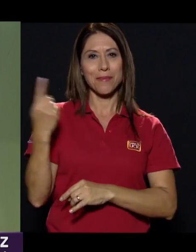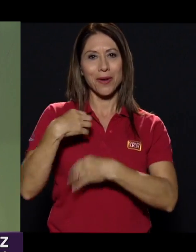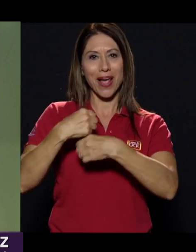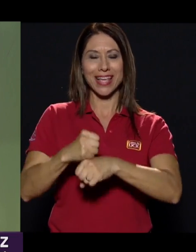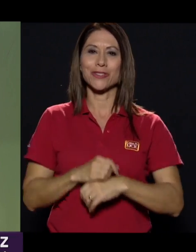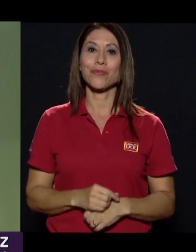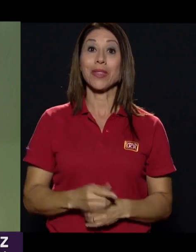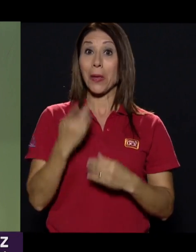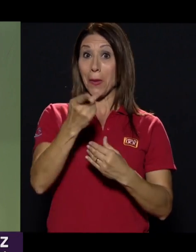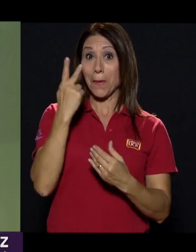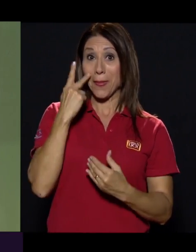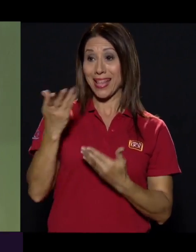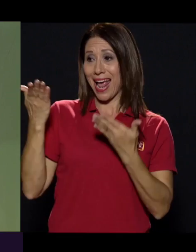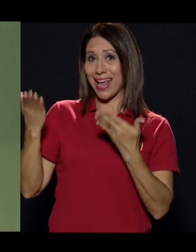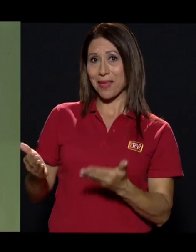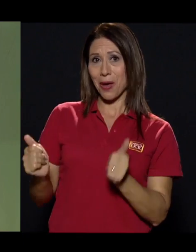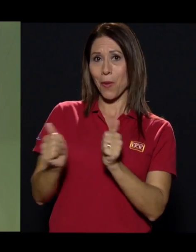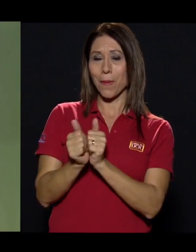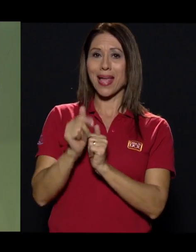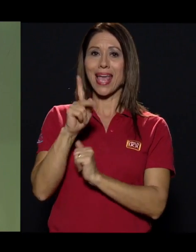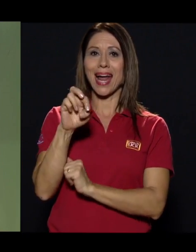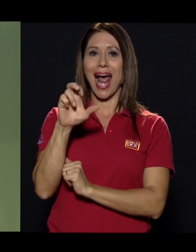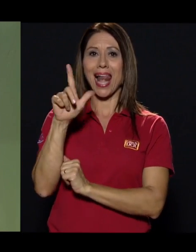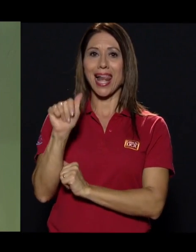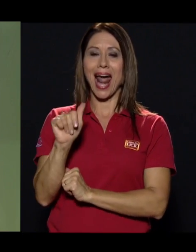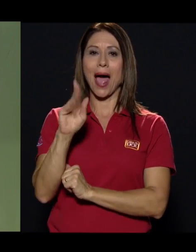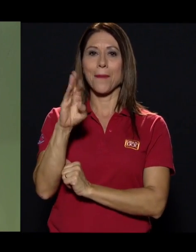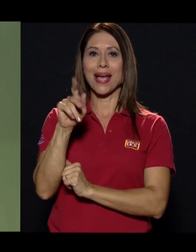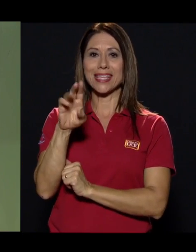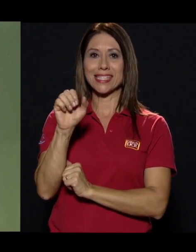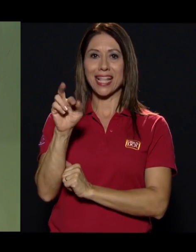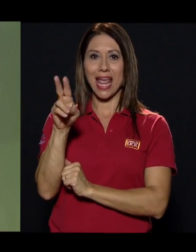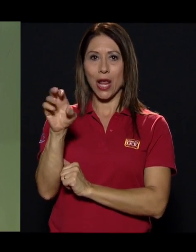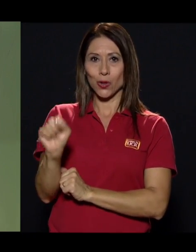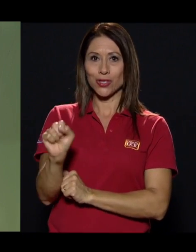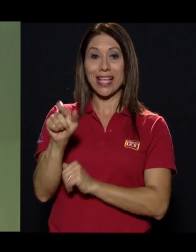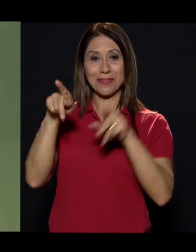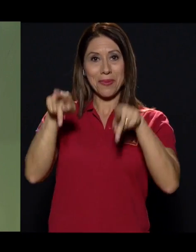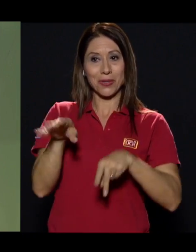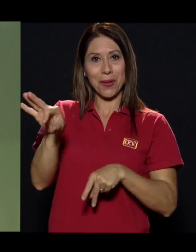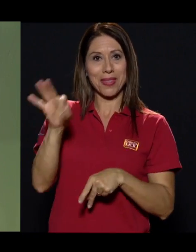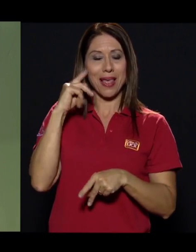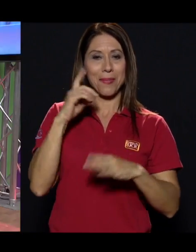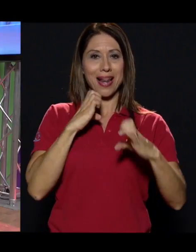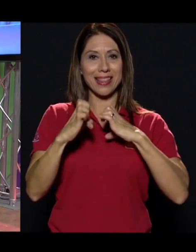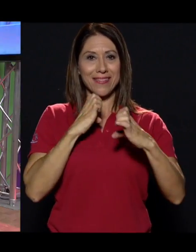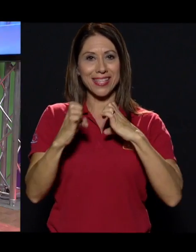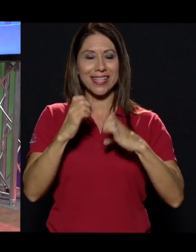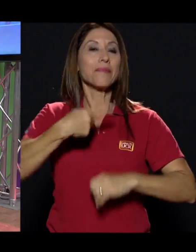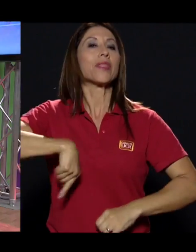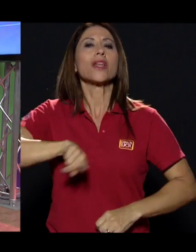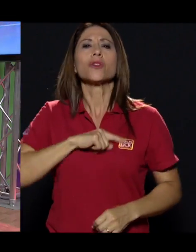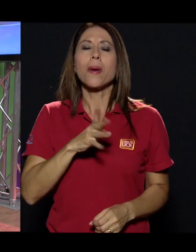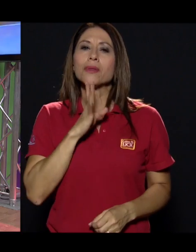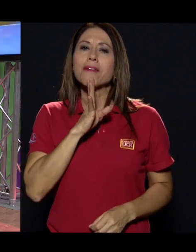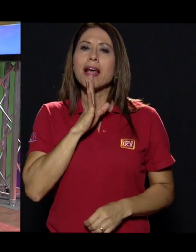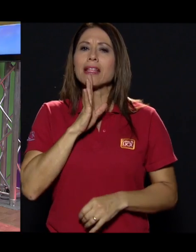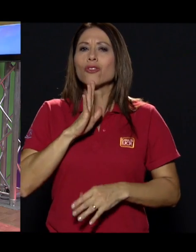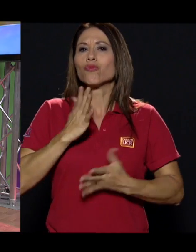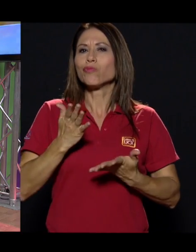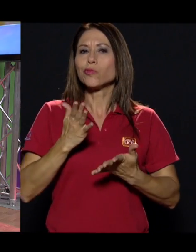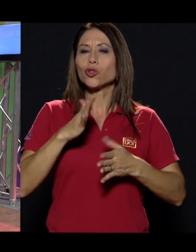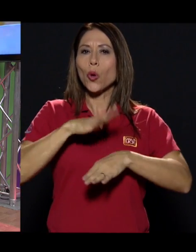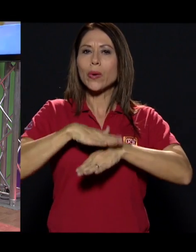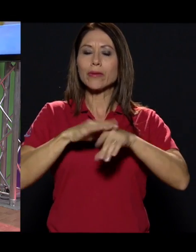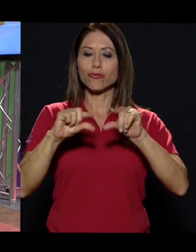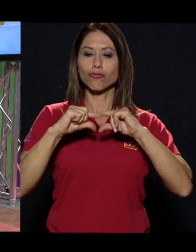hecho. Y como podrán ver, aquí me acompaña en el estudio Carla Ballesteros, es nuestra invitada del día de hoy a entrevista, y vamos a estar hablando